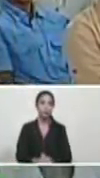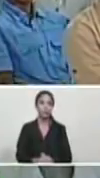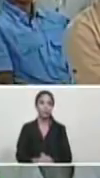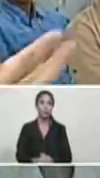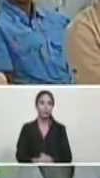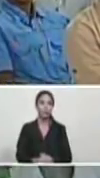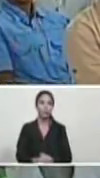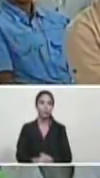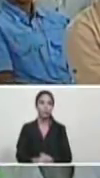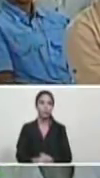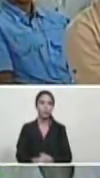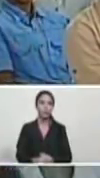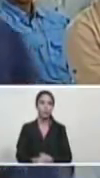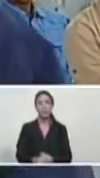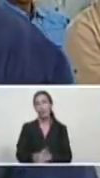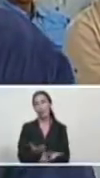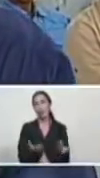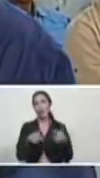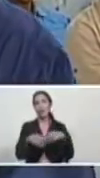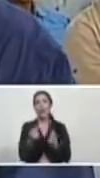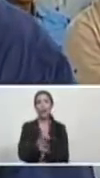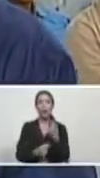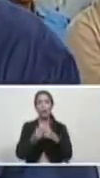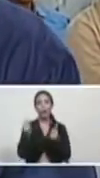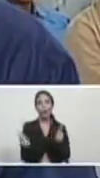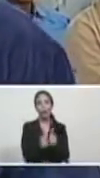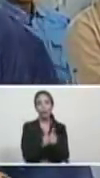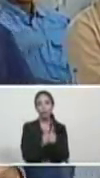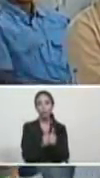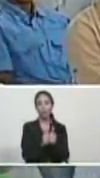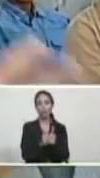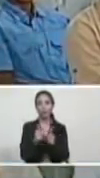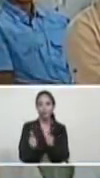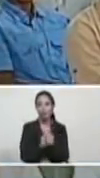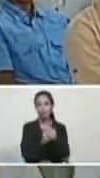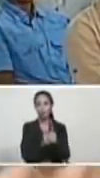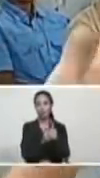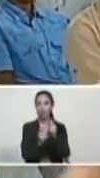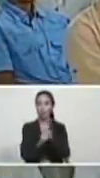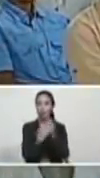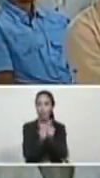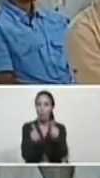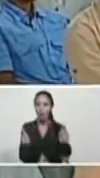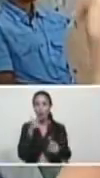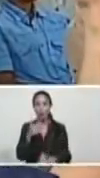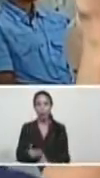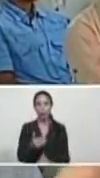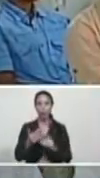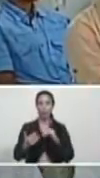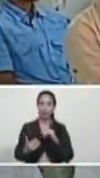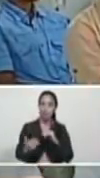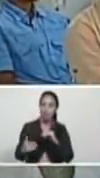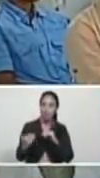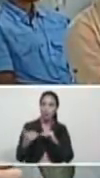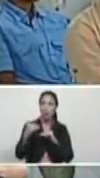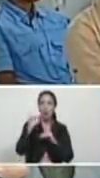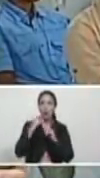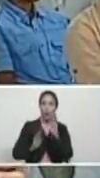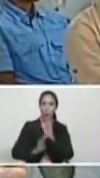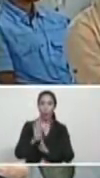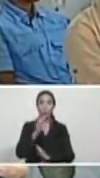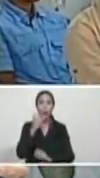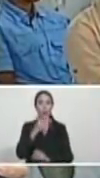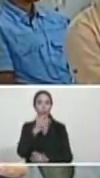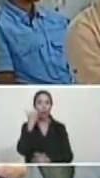economía, digamos, interdependiente, pero podemos pretender mayores niveles, producir nuestros excipientes, los empaques, el vidrio.